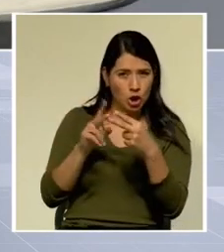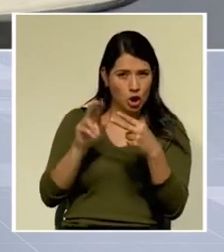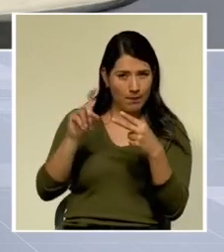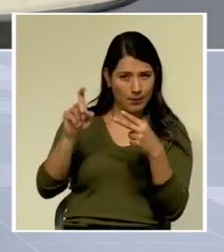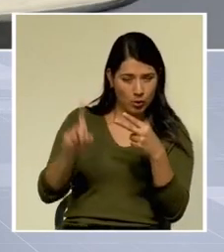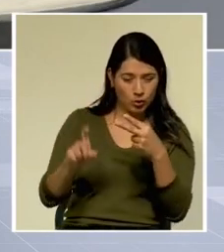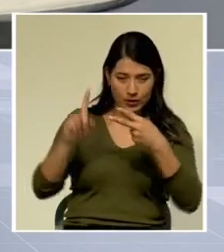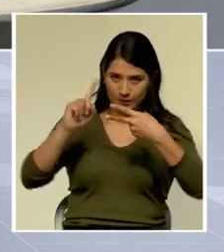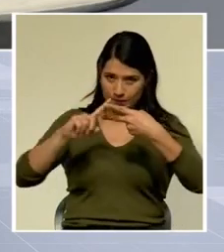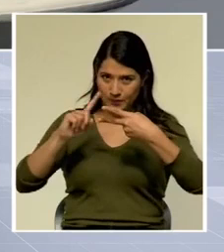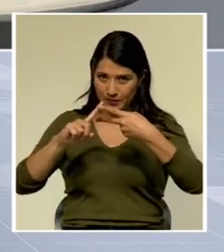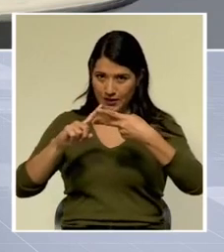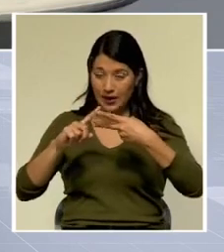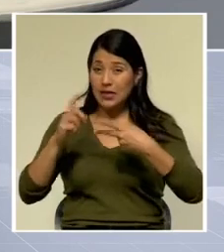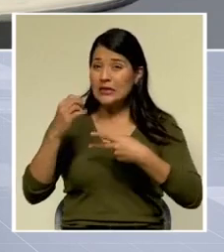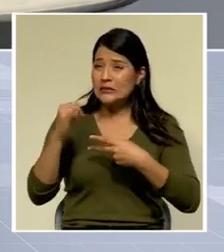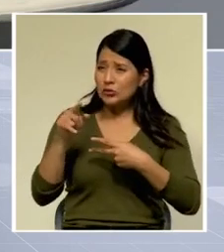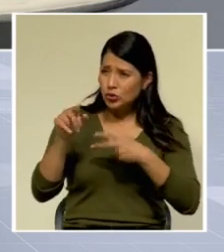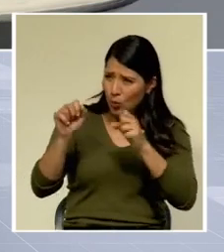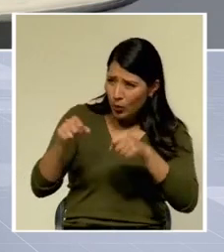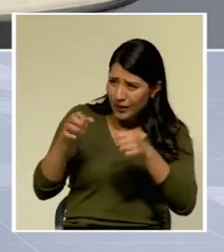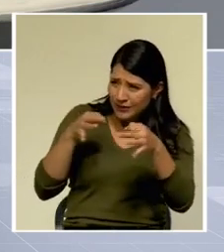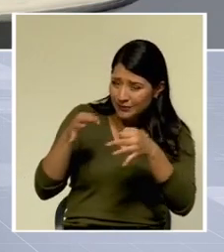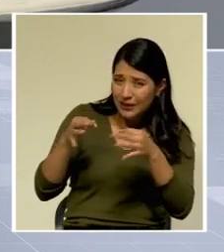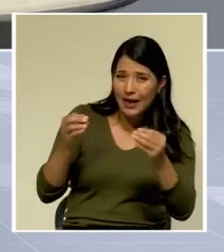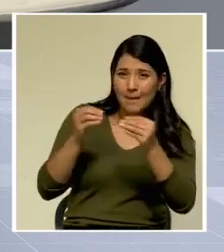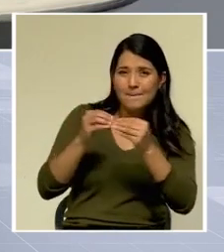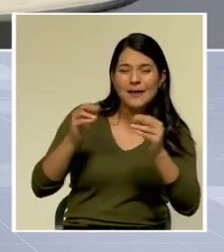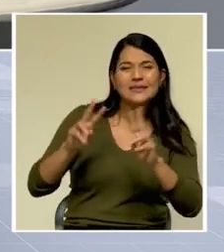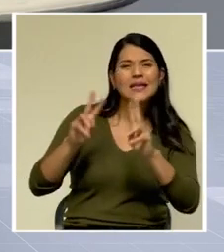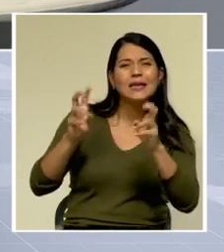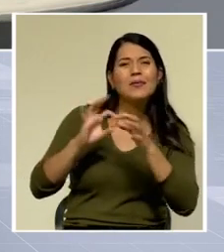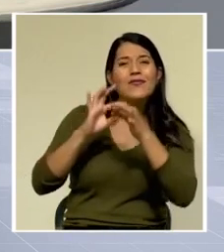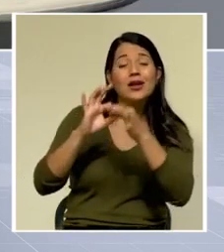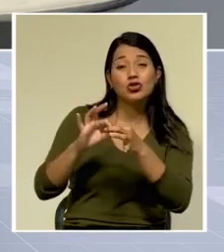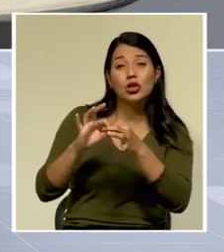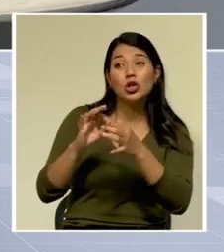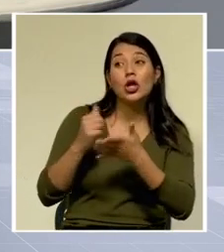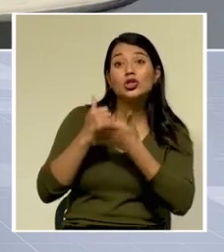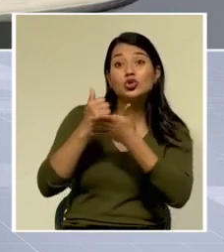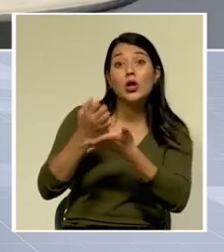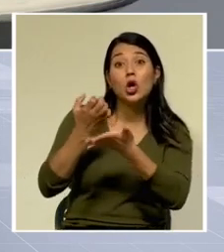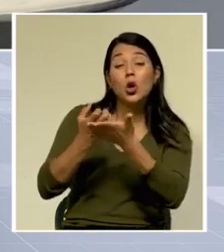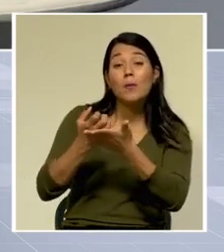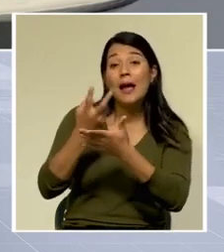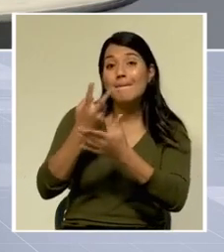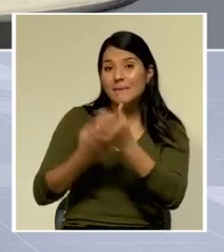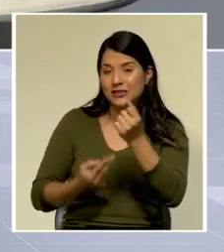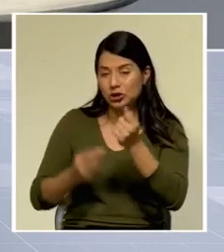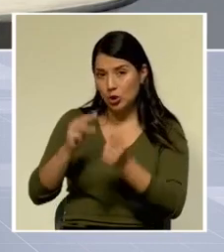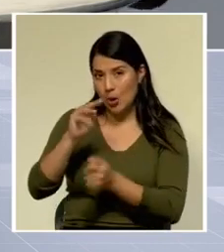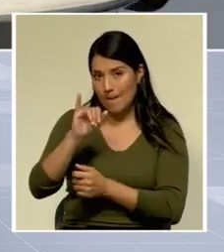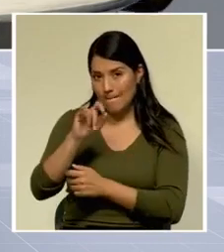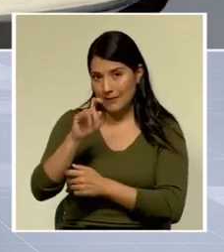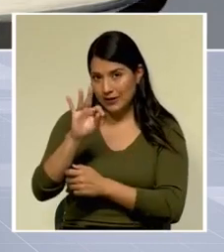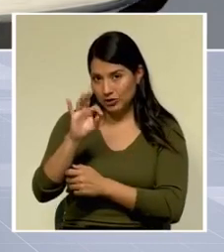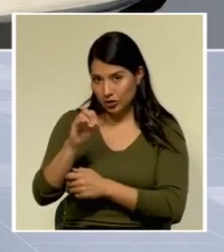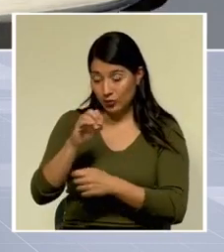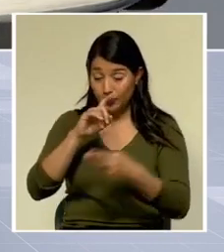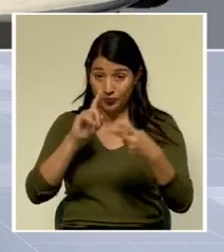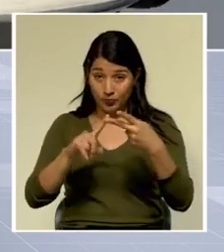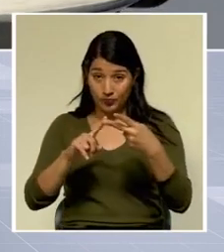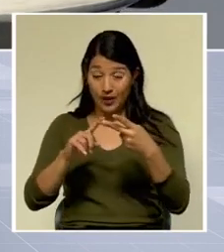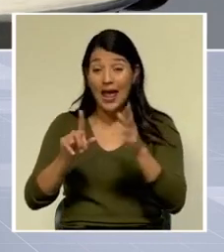es efectivamente que si nos pudieras desarrollar un poco el tema del financiamiento mixto, eso número 1. Y lo otro, en términos de la legislación costarricense,